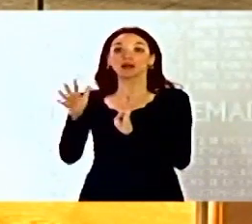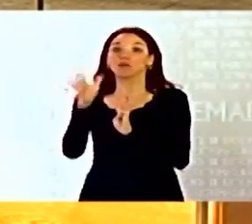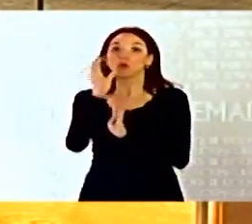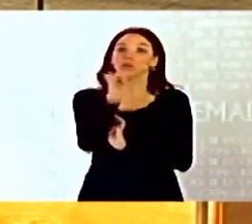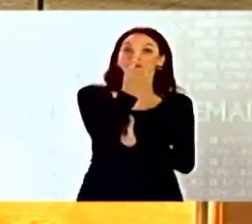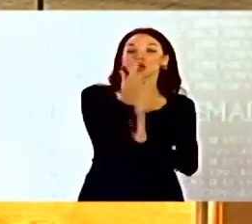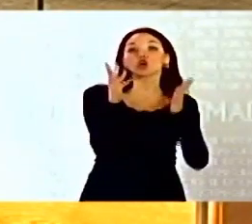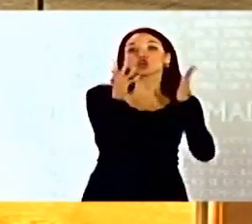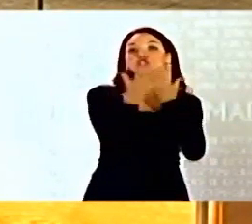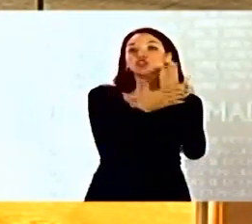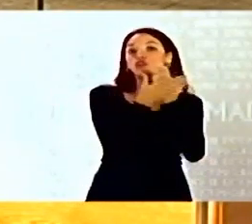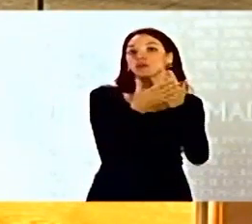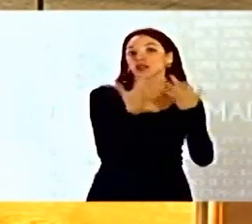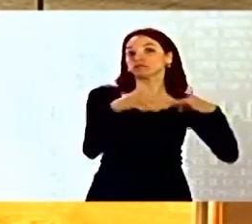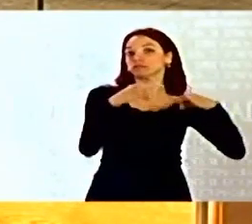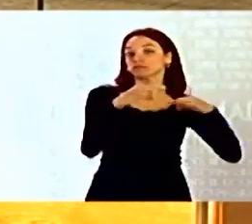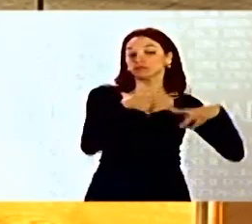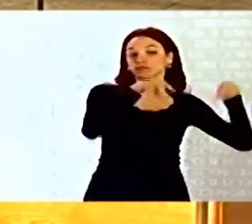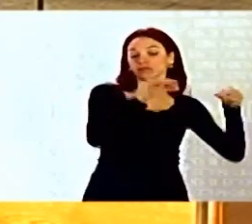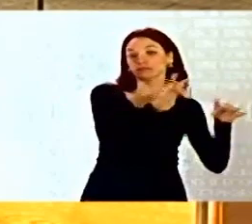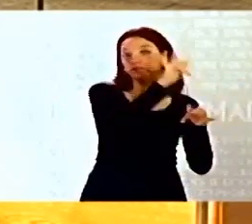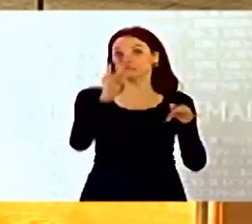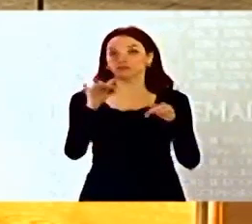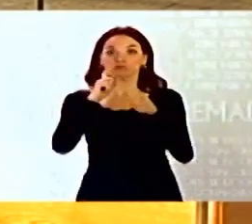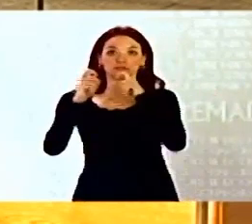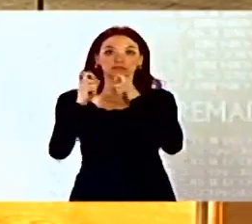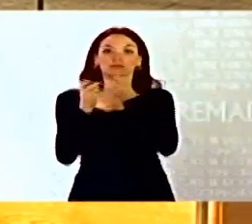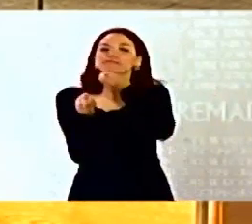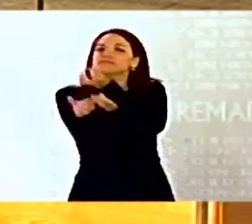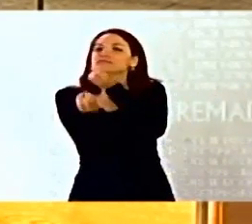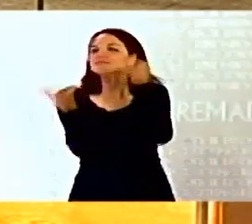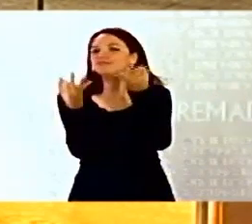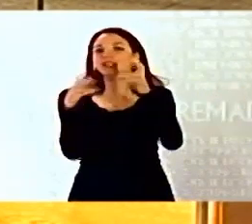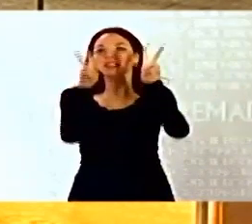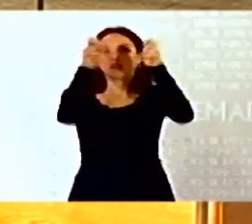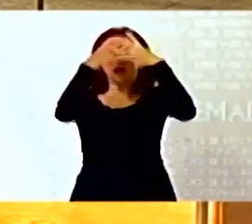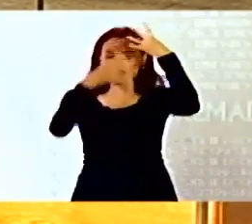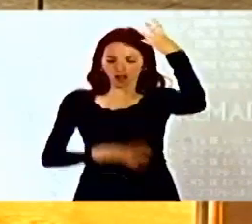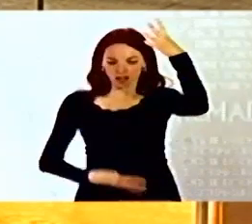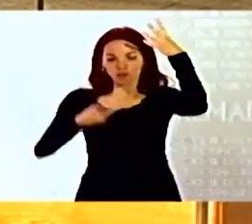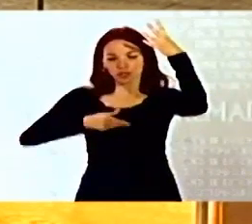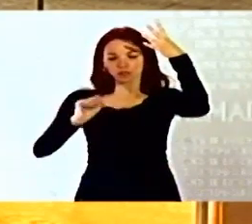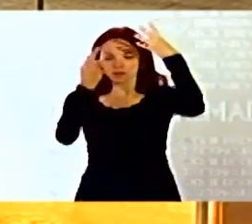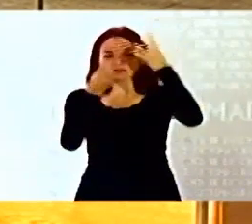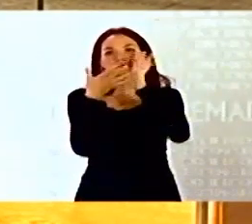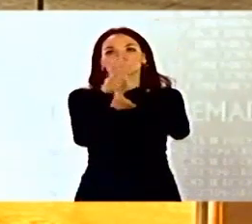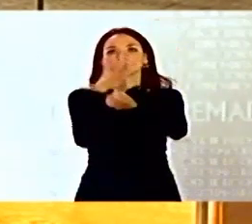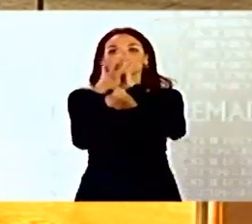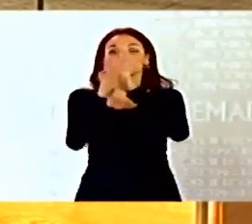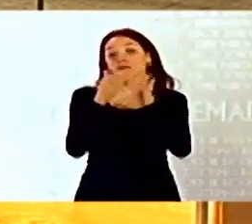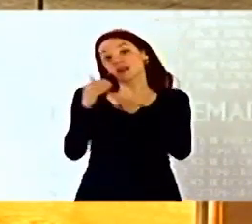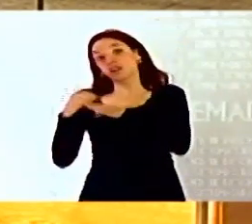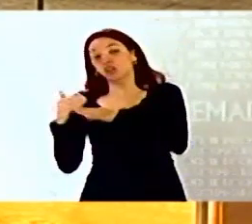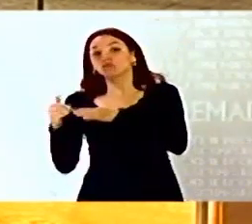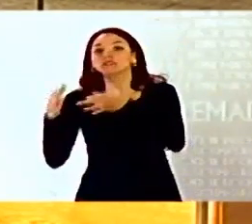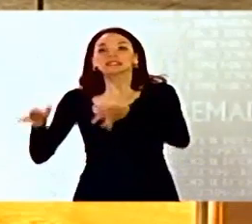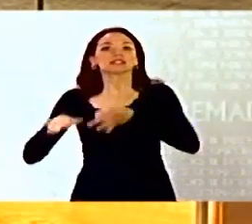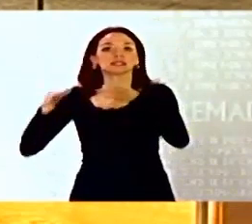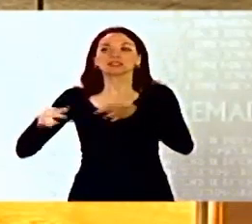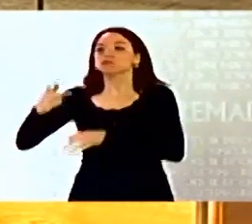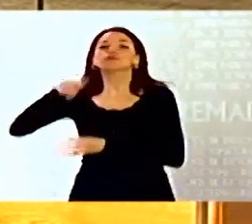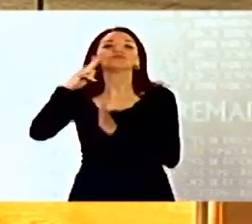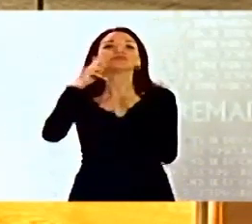de Gobierno ordinario, donde voy a detallarles los asuntos más importantes y el resto de los que componen el orden del día, como siempre, lo